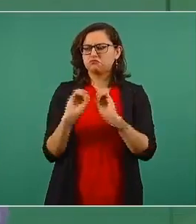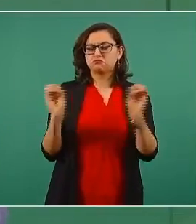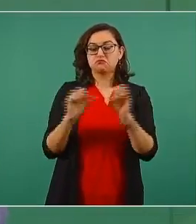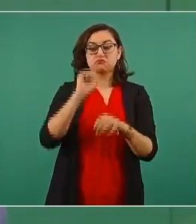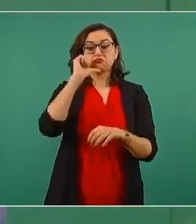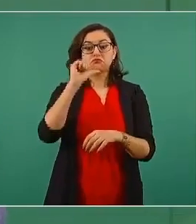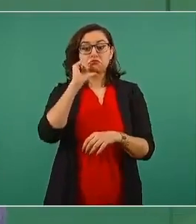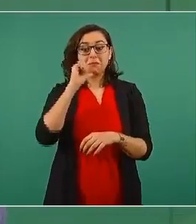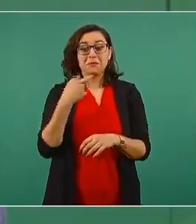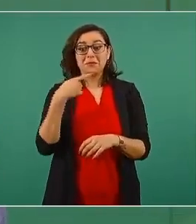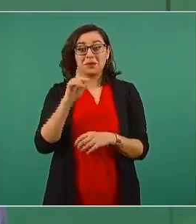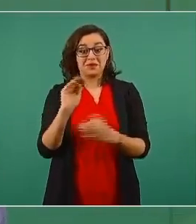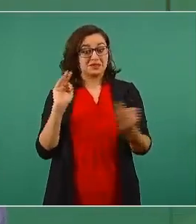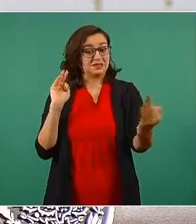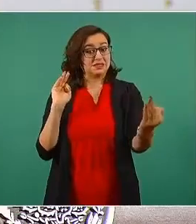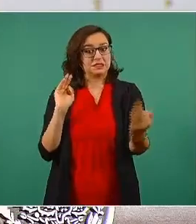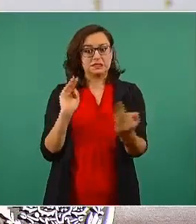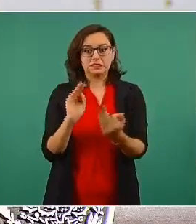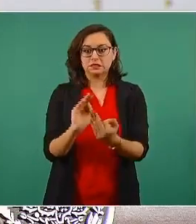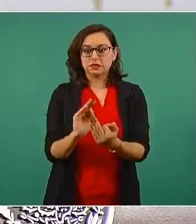caigamos en la tentación,